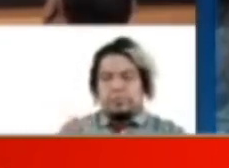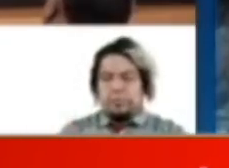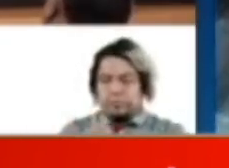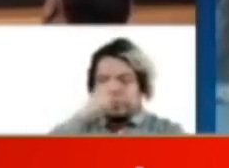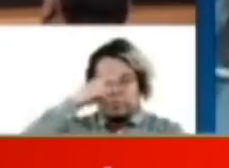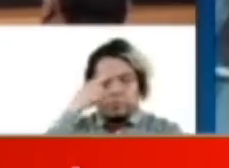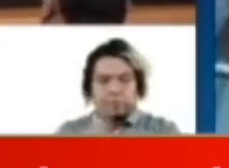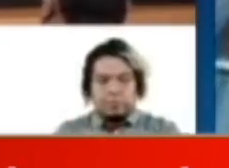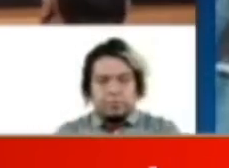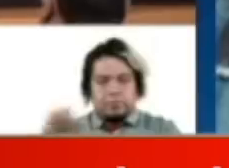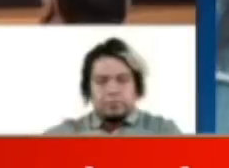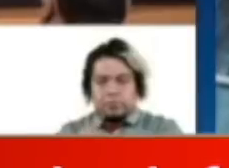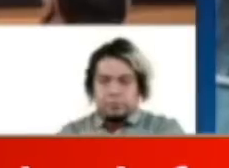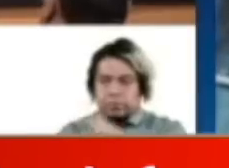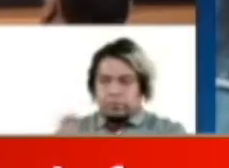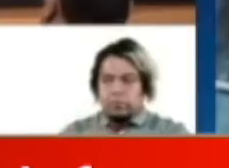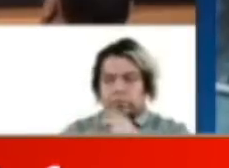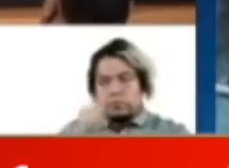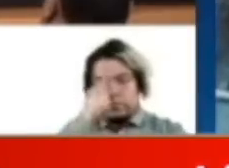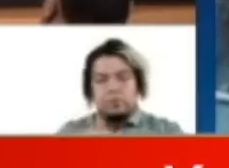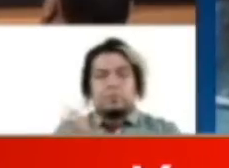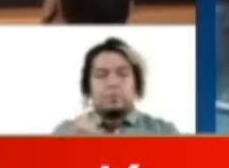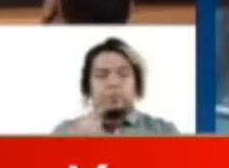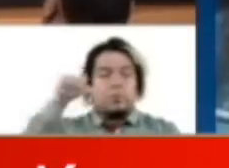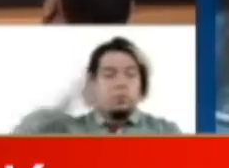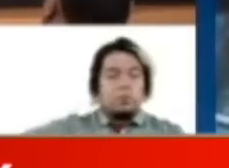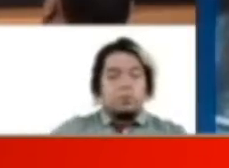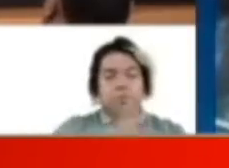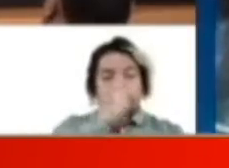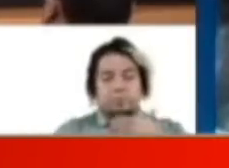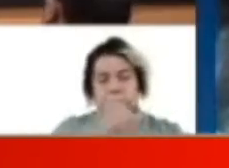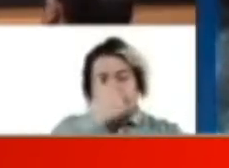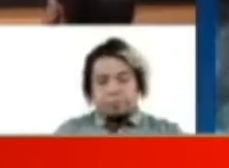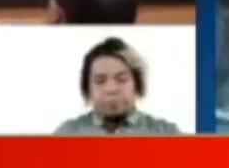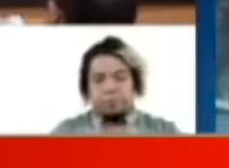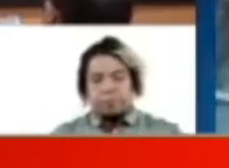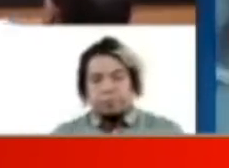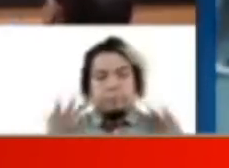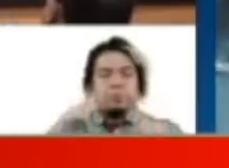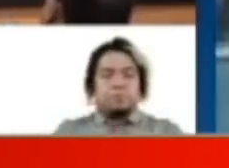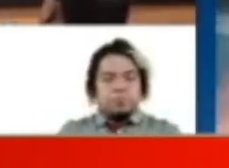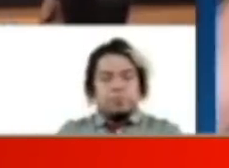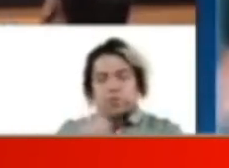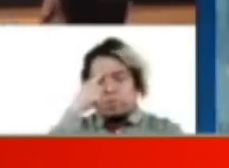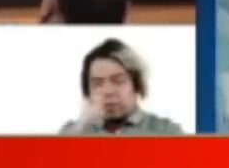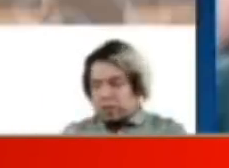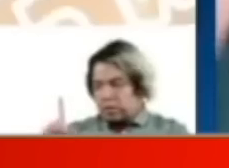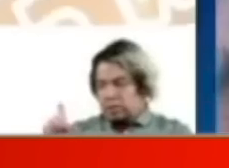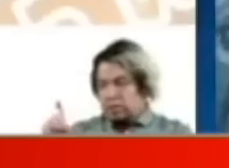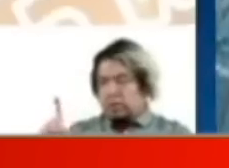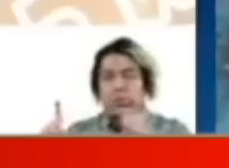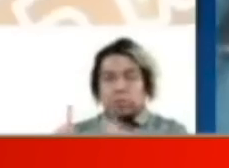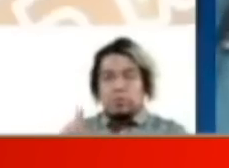por tres le dijo que el gobierno de la ciudad de mexico no va a ponerle un solo peso partido por la mitad para que el señor se siga haciendo todavía más